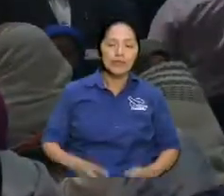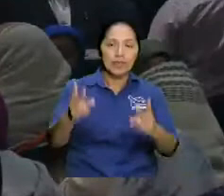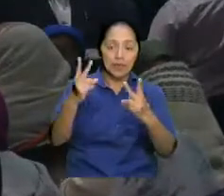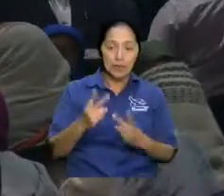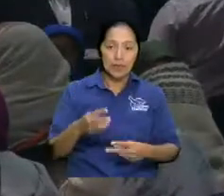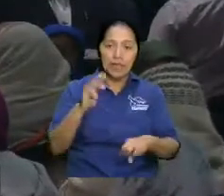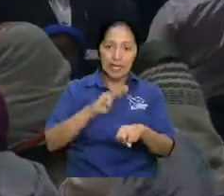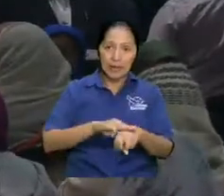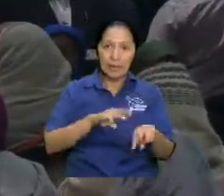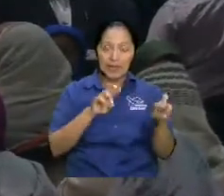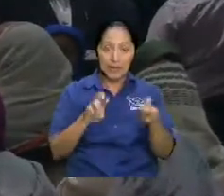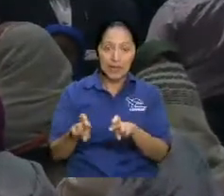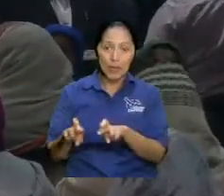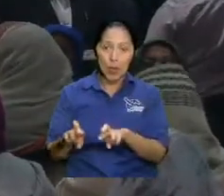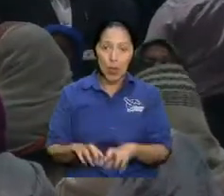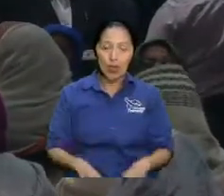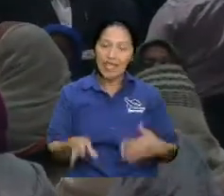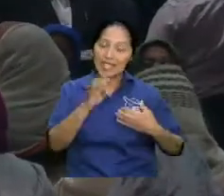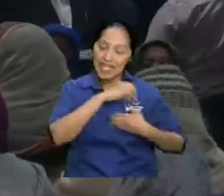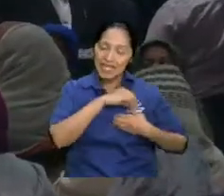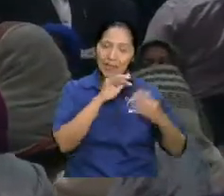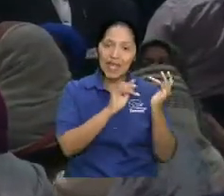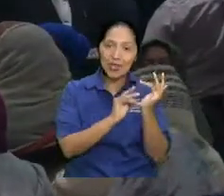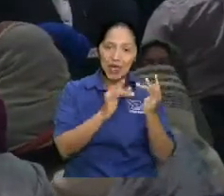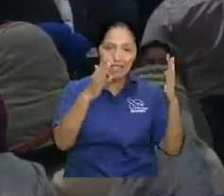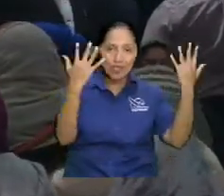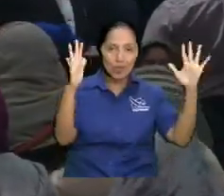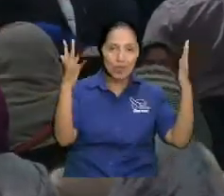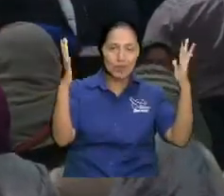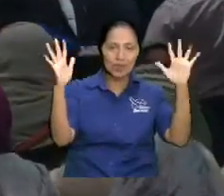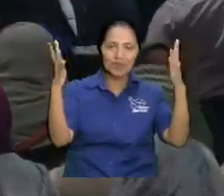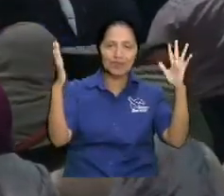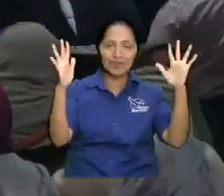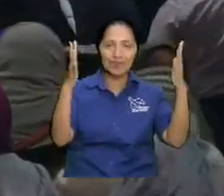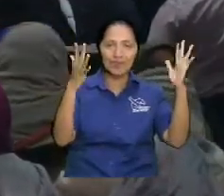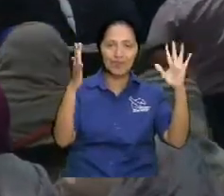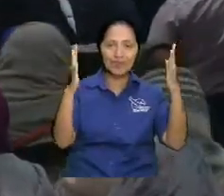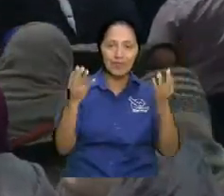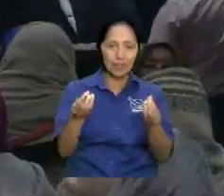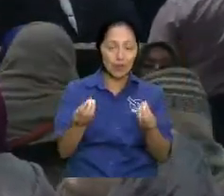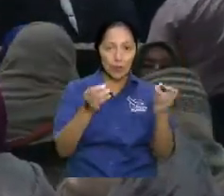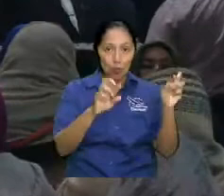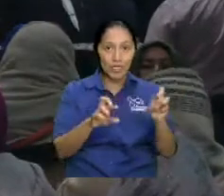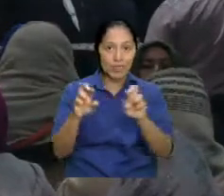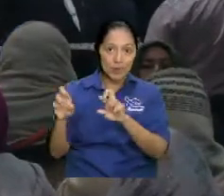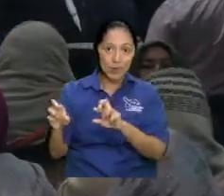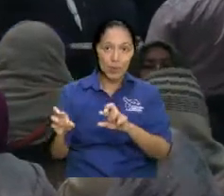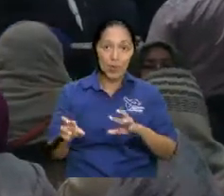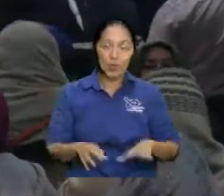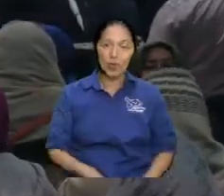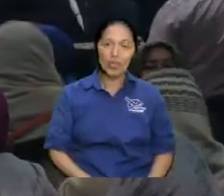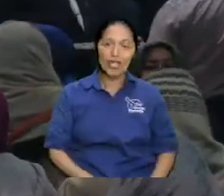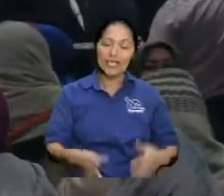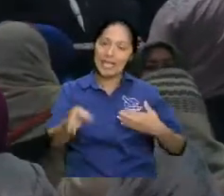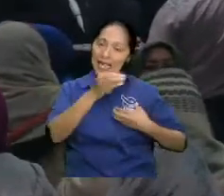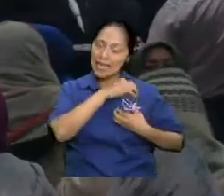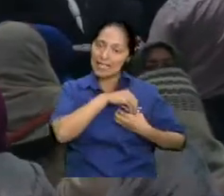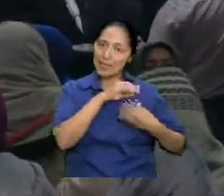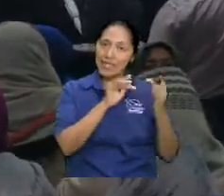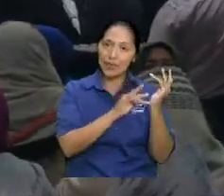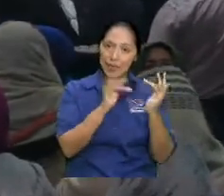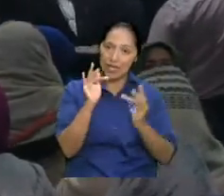otra persona. Aquí viene otra persona a mi derecha. Hay bastantes personas que están aceptando a Jesús.